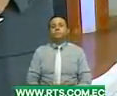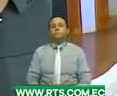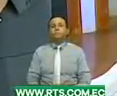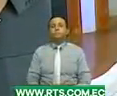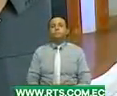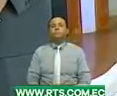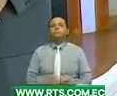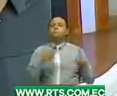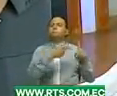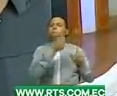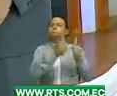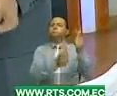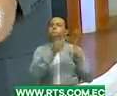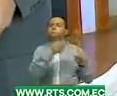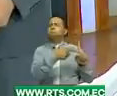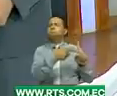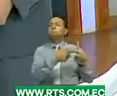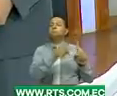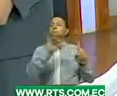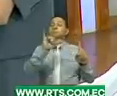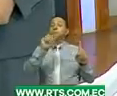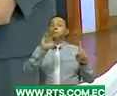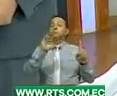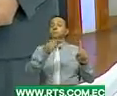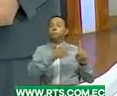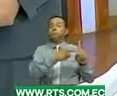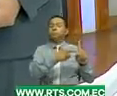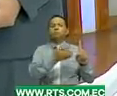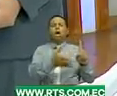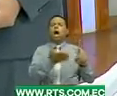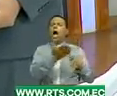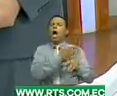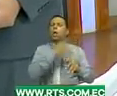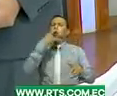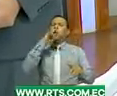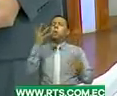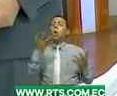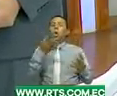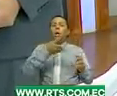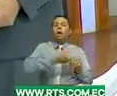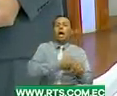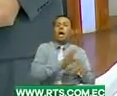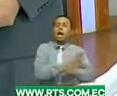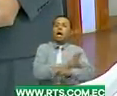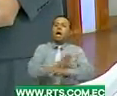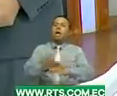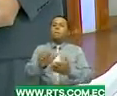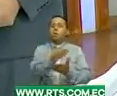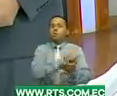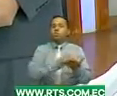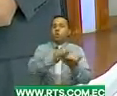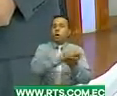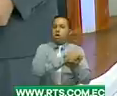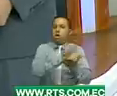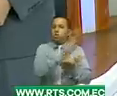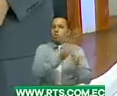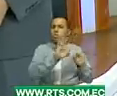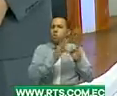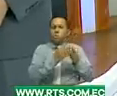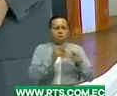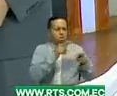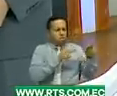El candidato presidencial de Pachacútic, Yacu Pérez Guartambel, creció en el campo de Azuay enfrentando necesidades de su familia que lo inspiraron en su lucha